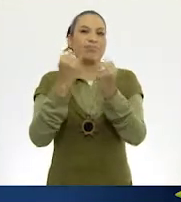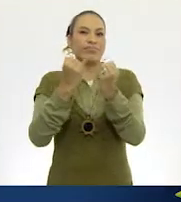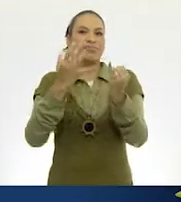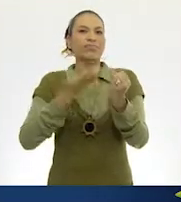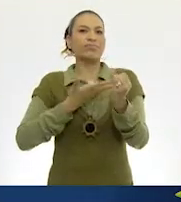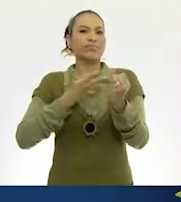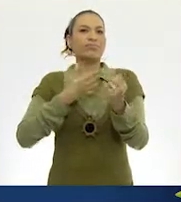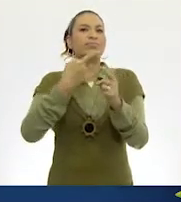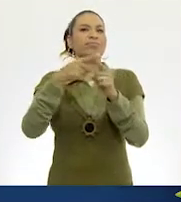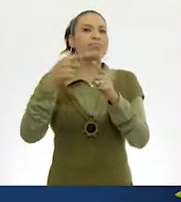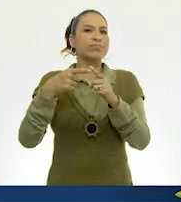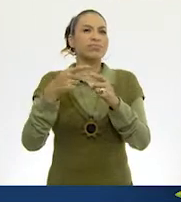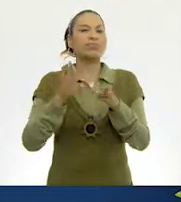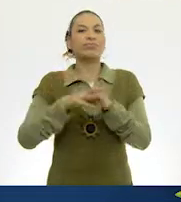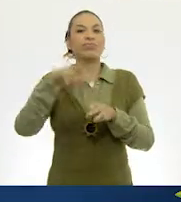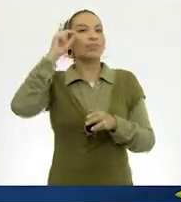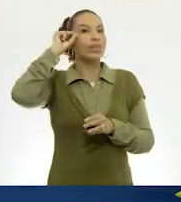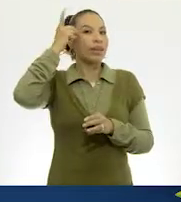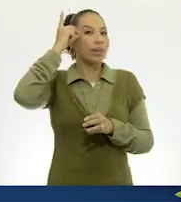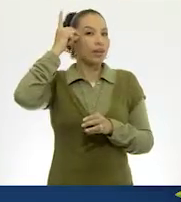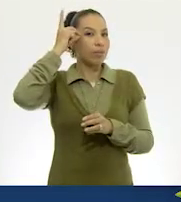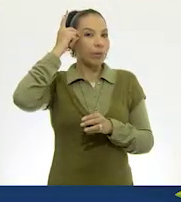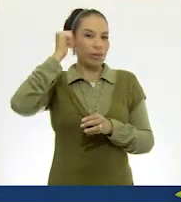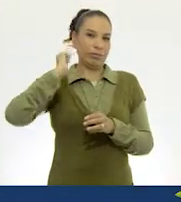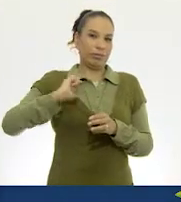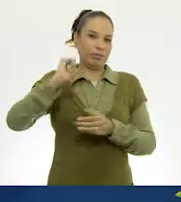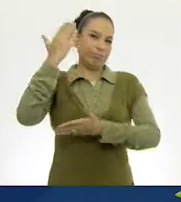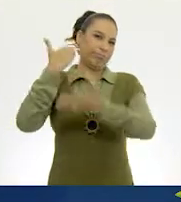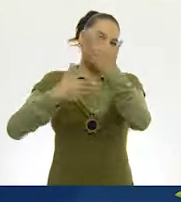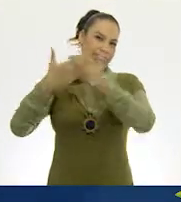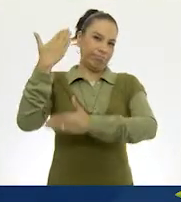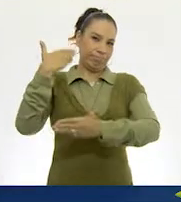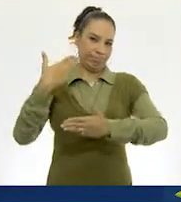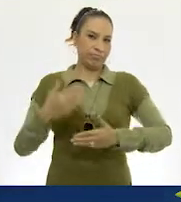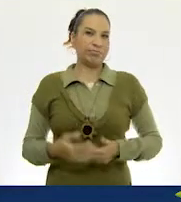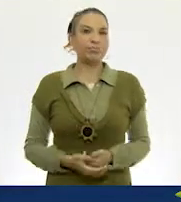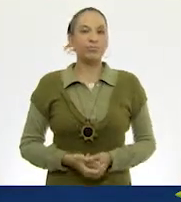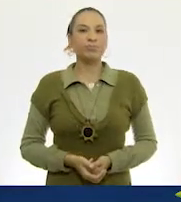se encontraban los caballos prehistóricos.